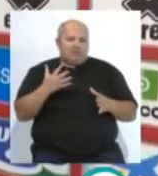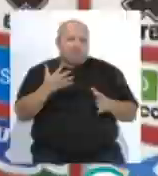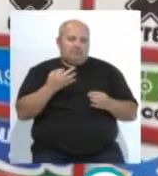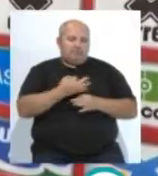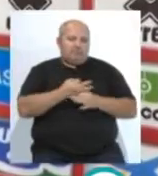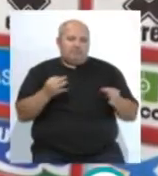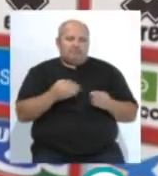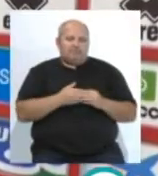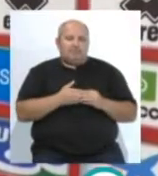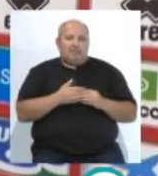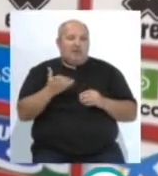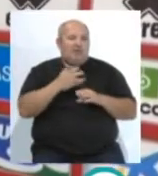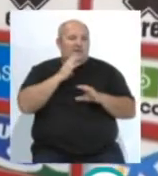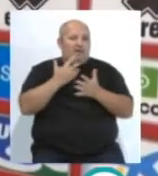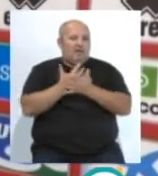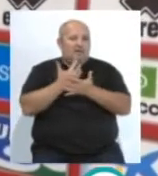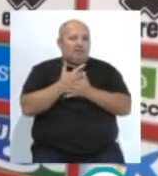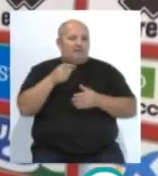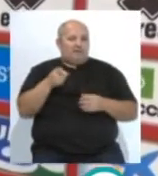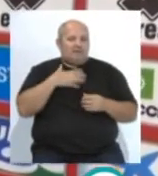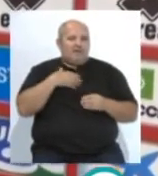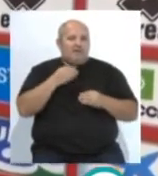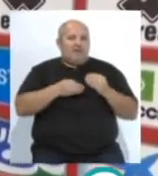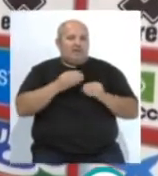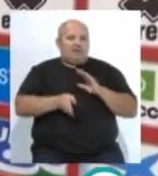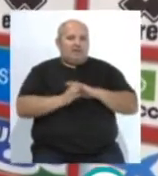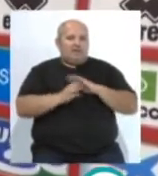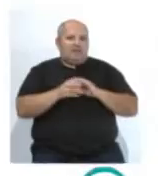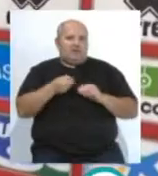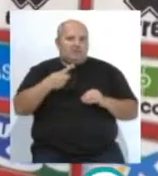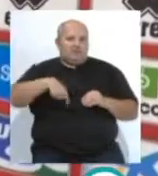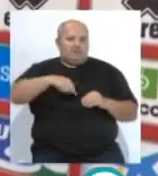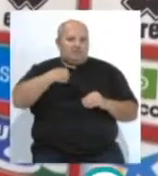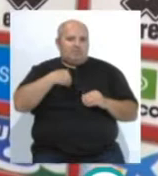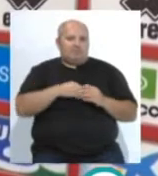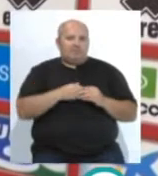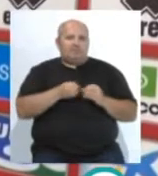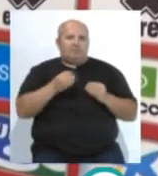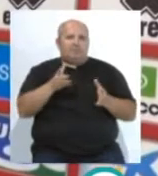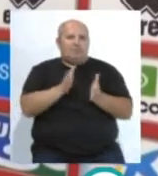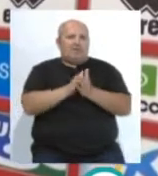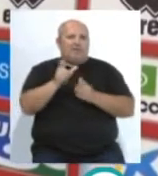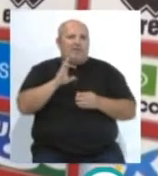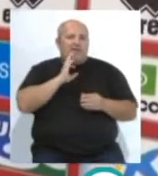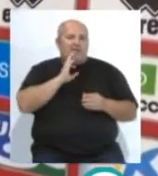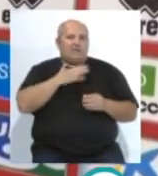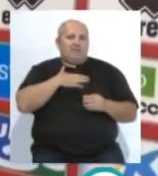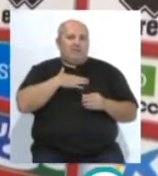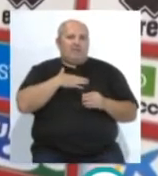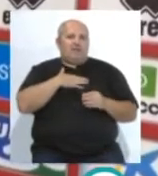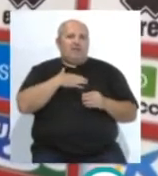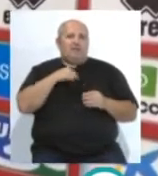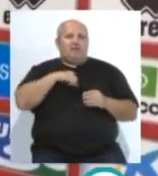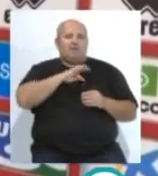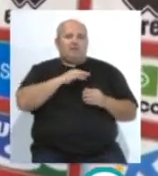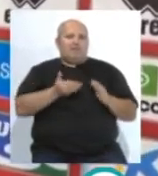bien. Sí, como tú dices, al final bueno, nos sigue haciendo depender de nosotros mismos. Bueno, es lo que le comentaba a tu compañero, para mí creo que nos hemos